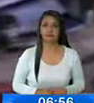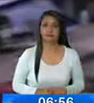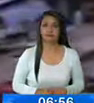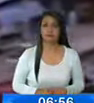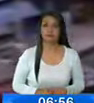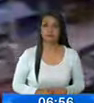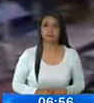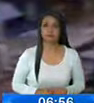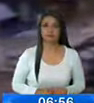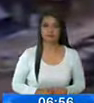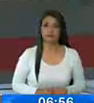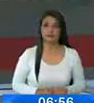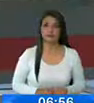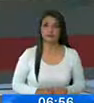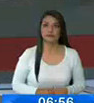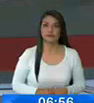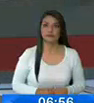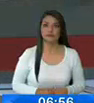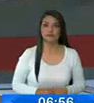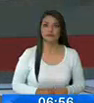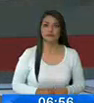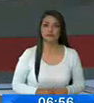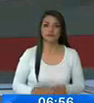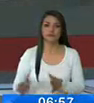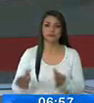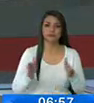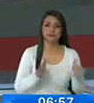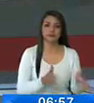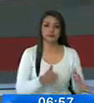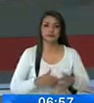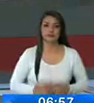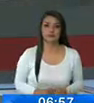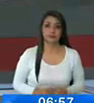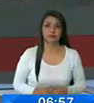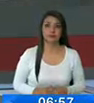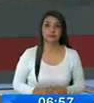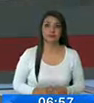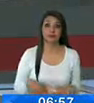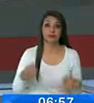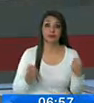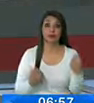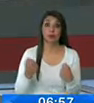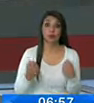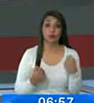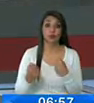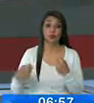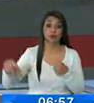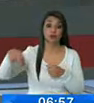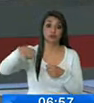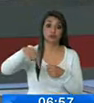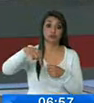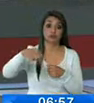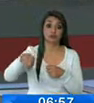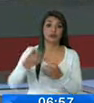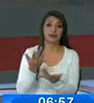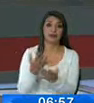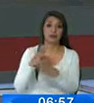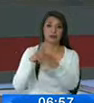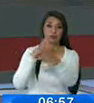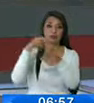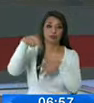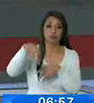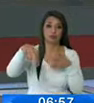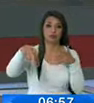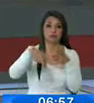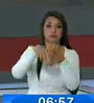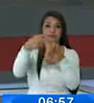Informó Roselena Vascones. Vamos a contarles ahora que el auto que impactó a un hombre que esperaba un bus de transporte público